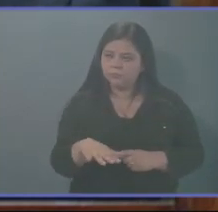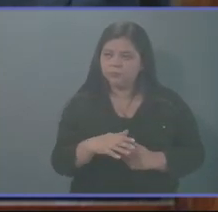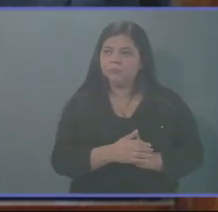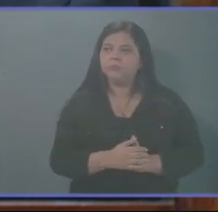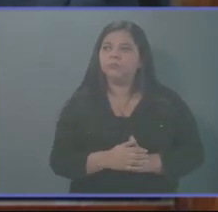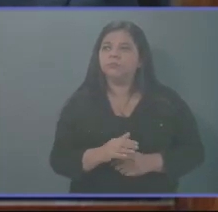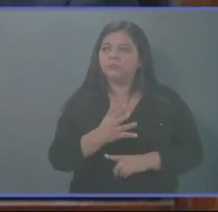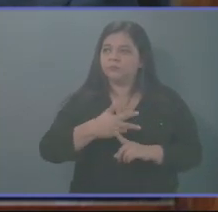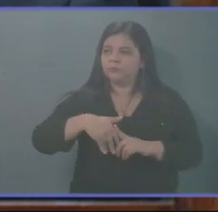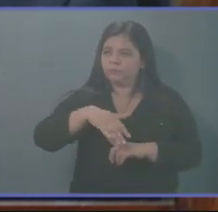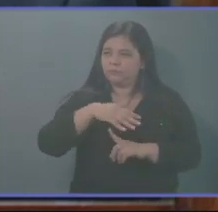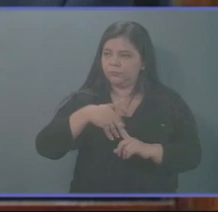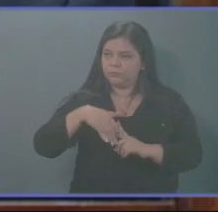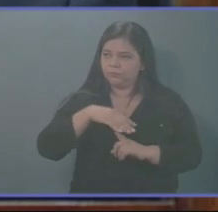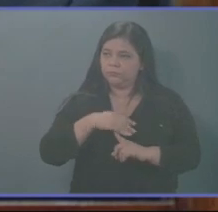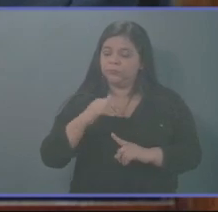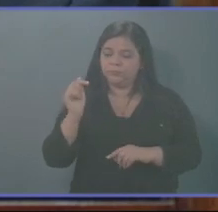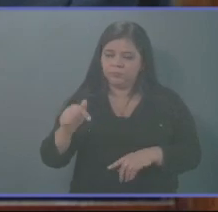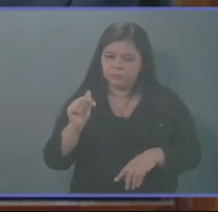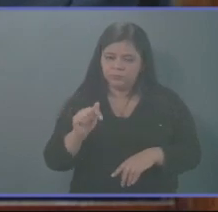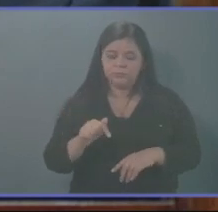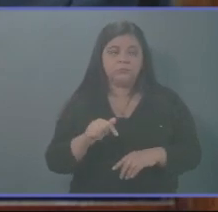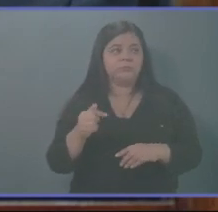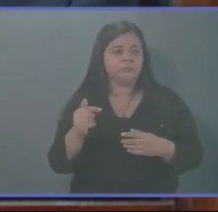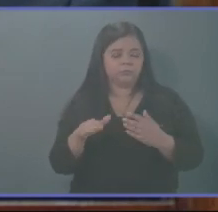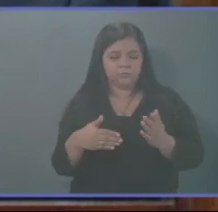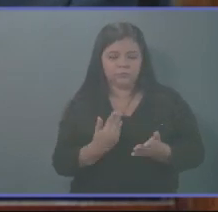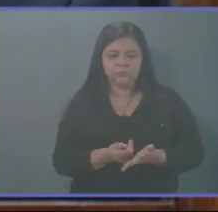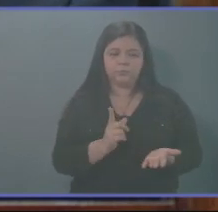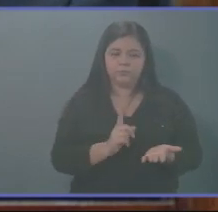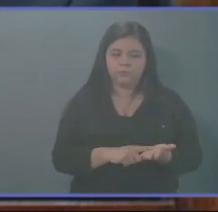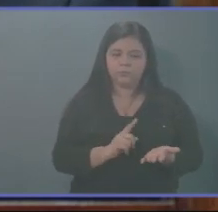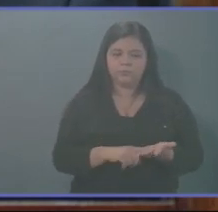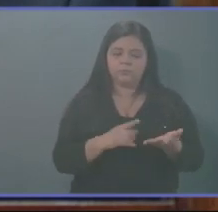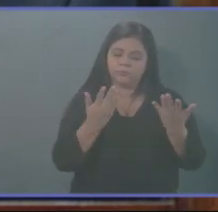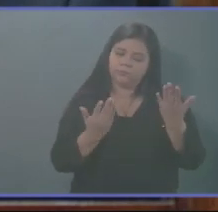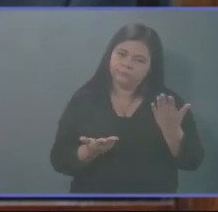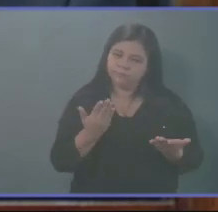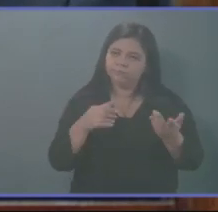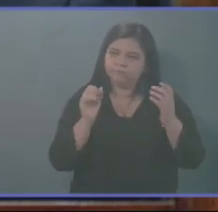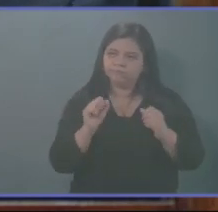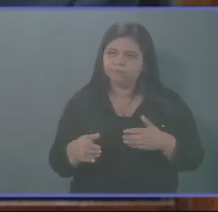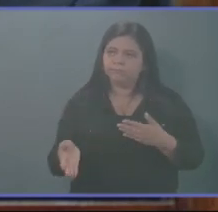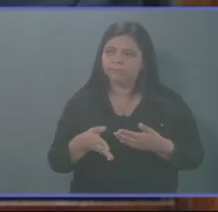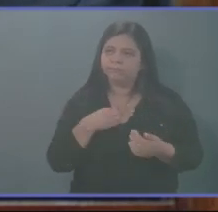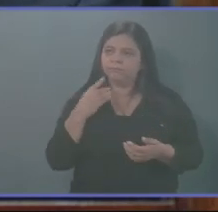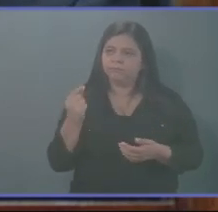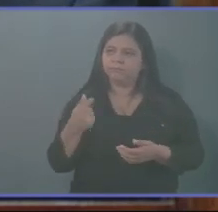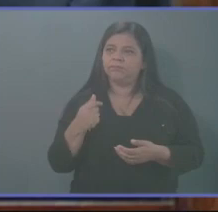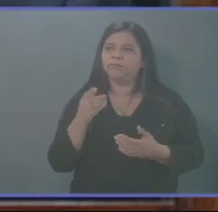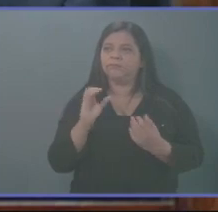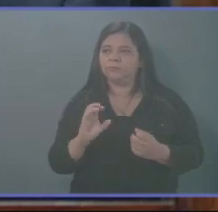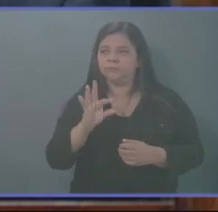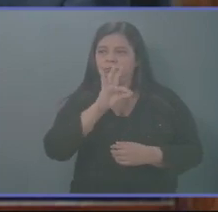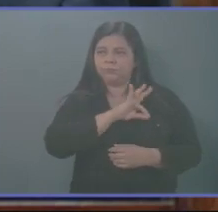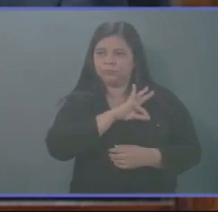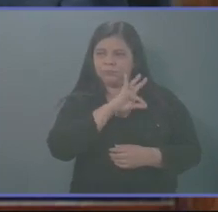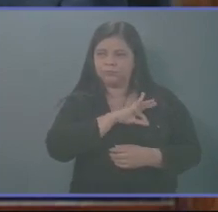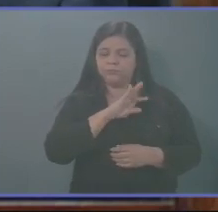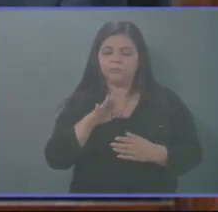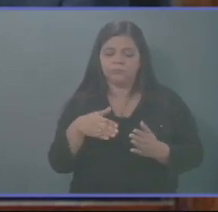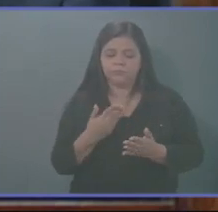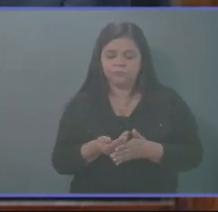condición o situación. En ese sentido, esa acción que pueda ser de facilitación o de favorecimiento